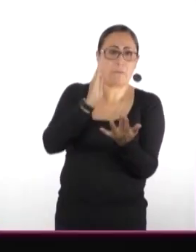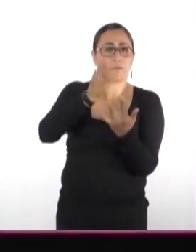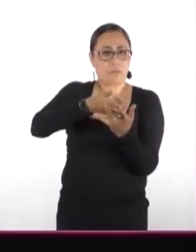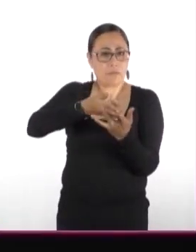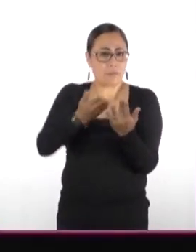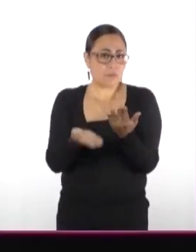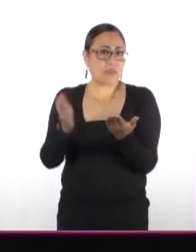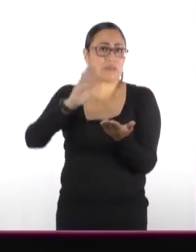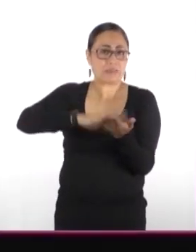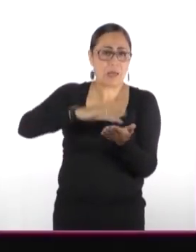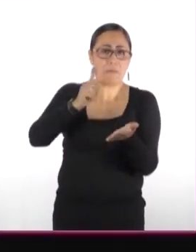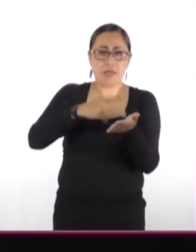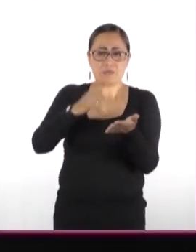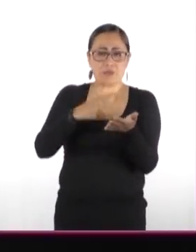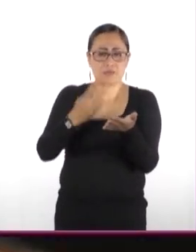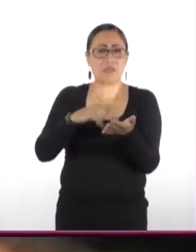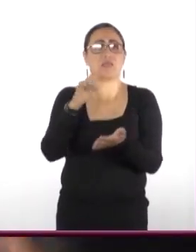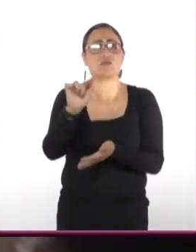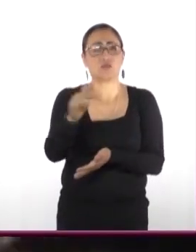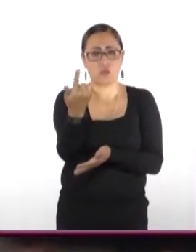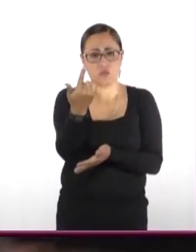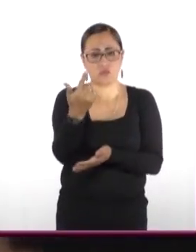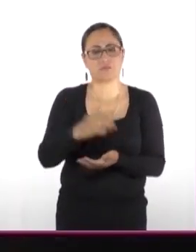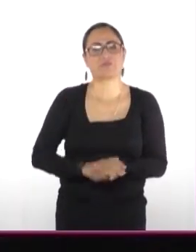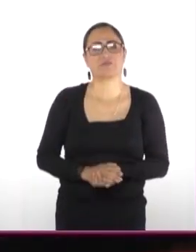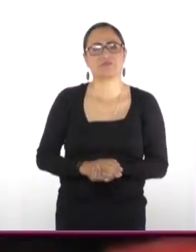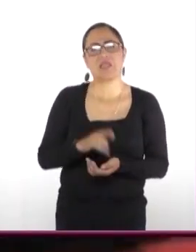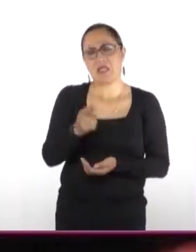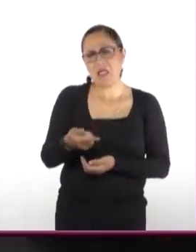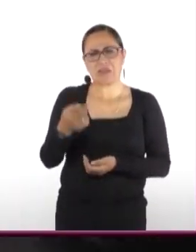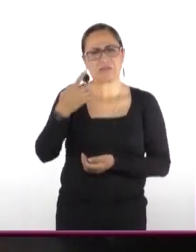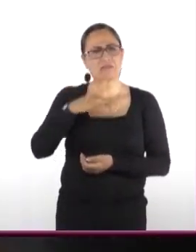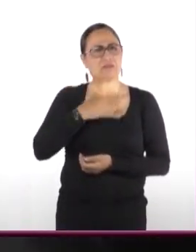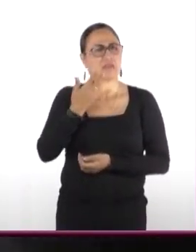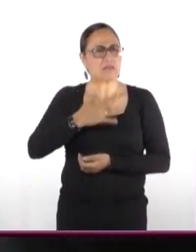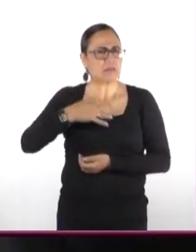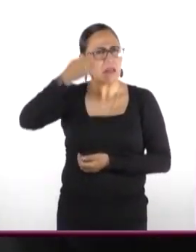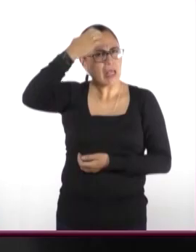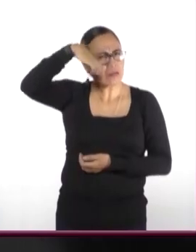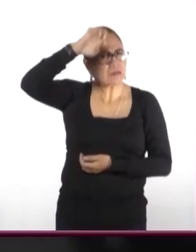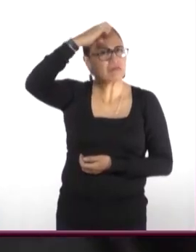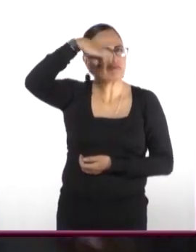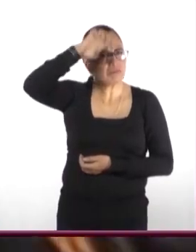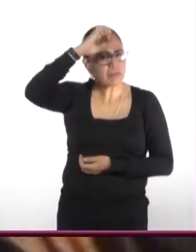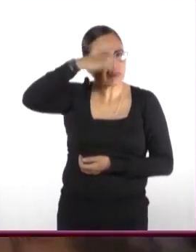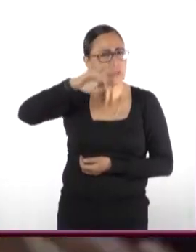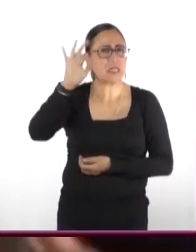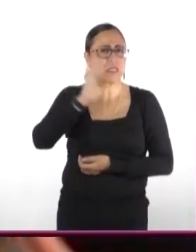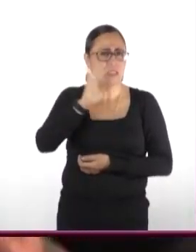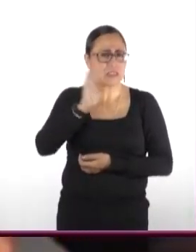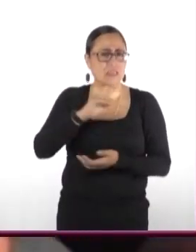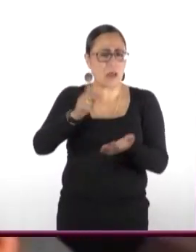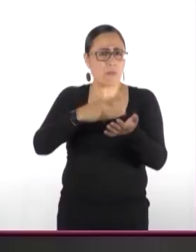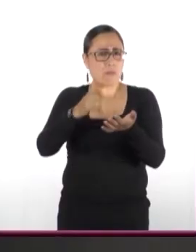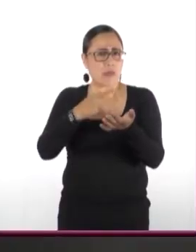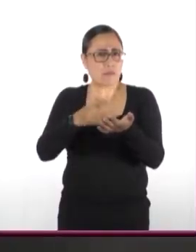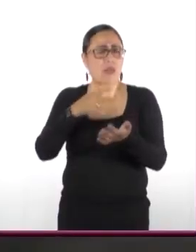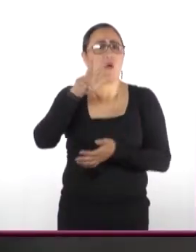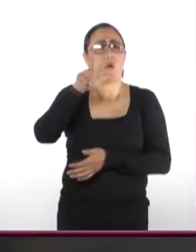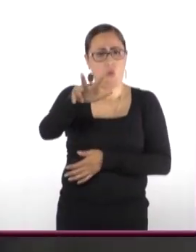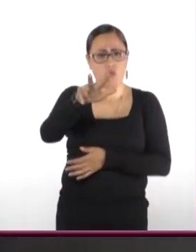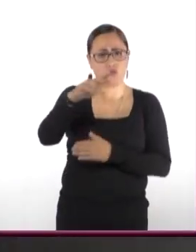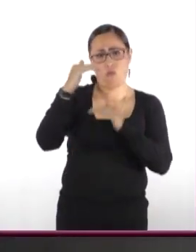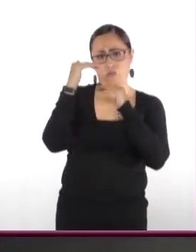nuevo. Y así lo hizo 12 veces. De manera empírica, se sabía que este proceso podía hacerse solamente